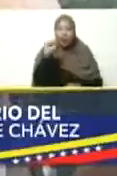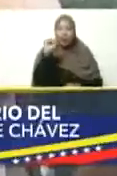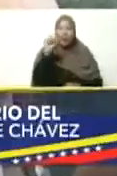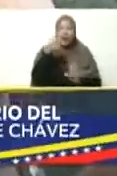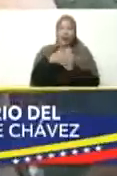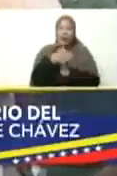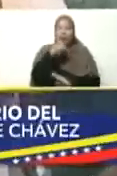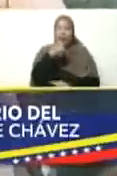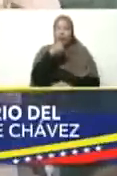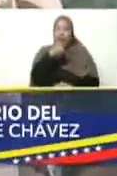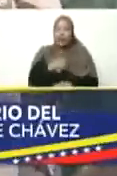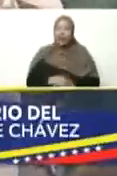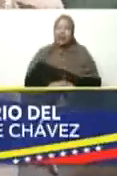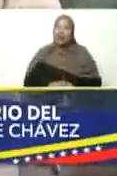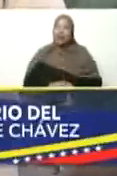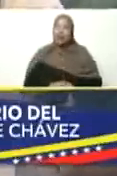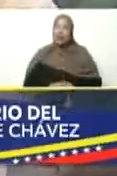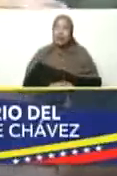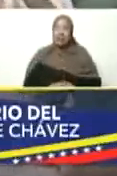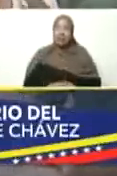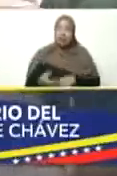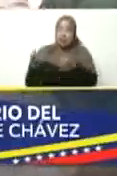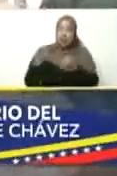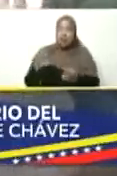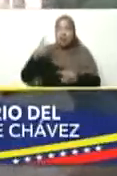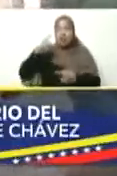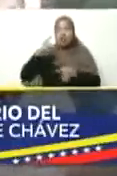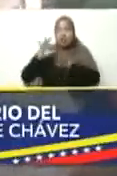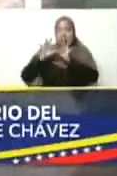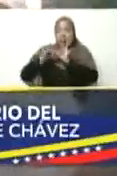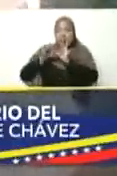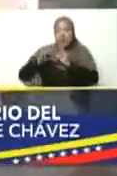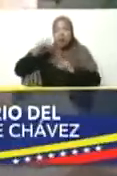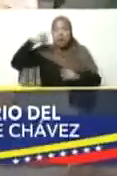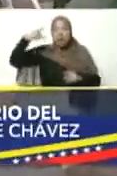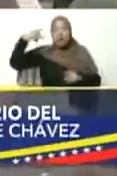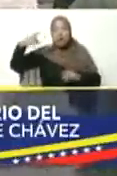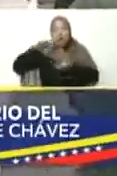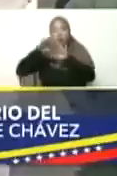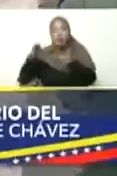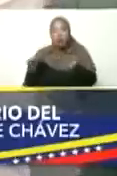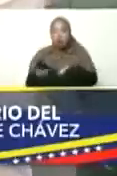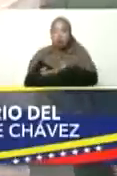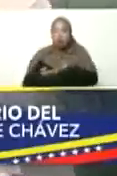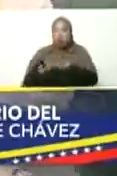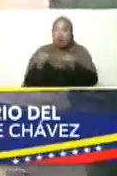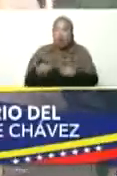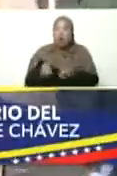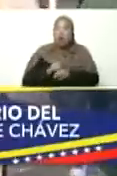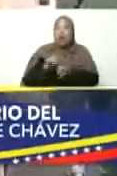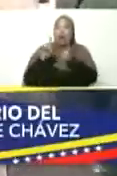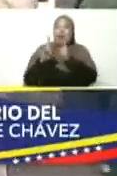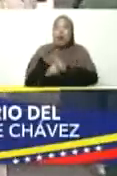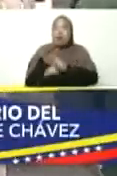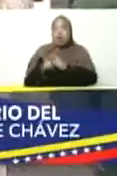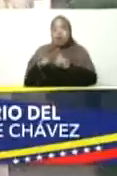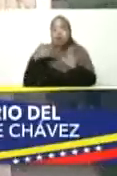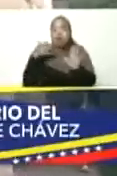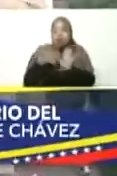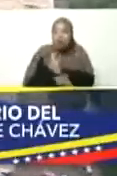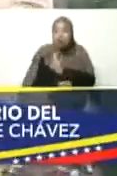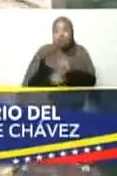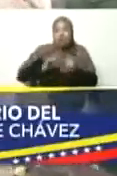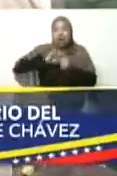los filósofos se han dedicado a interpretar el mundo. De lo que se trata es de transformarlo. Y aquí lo estamos transformando. La